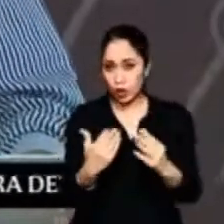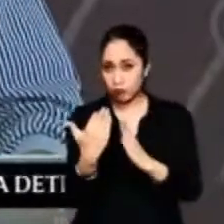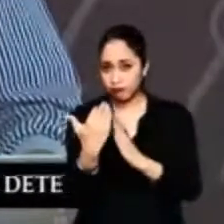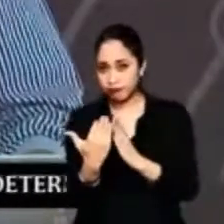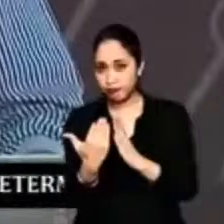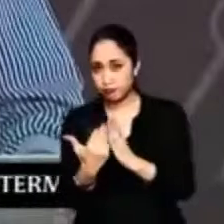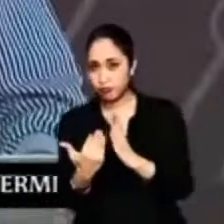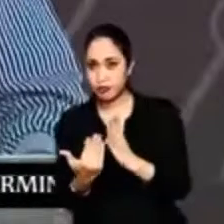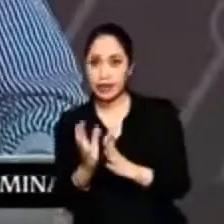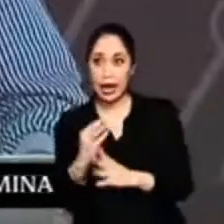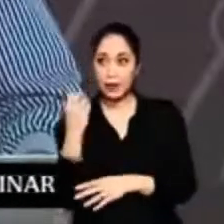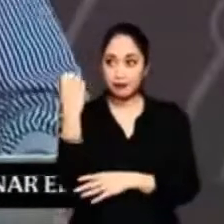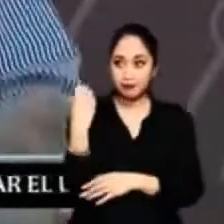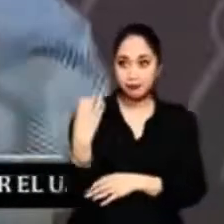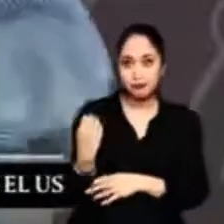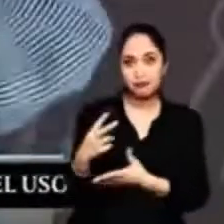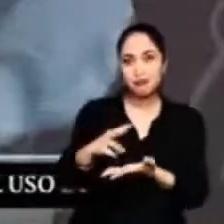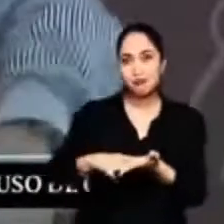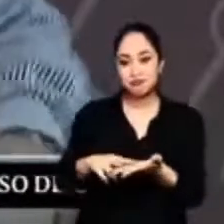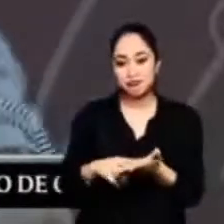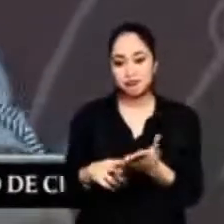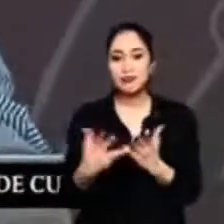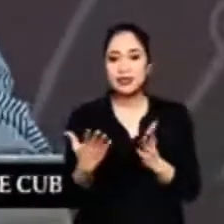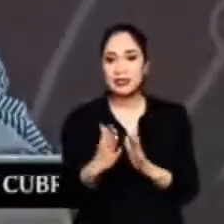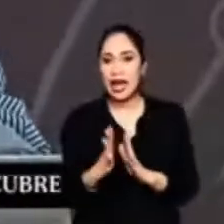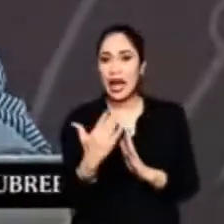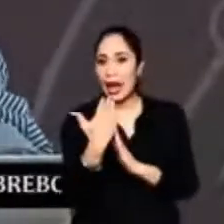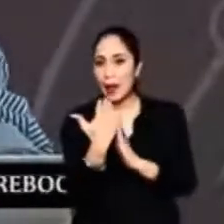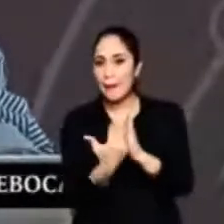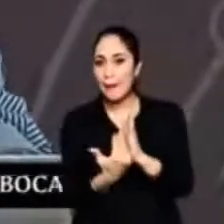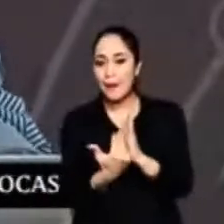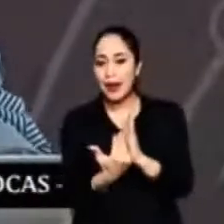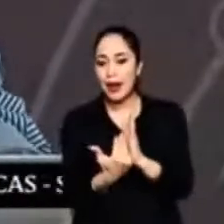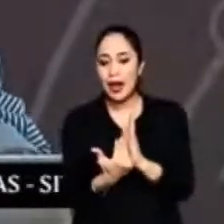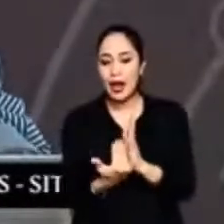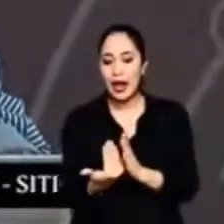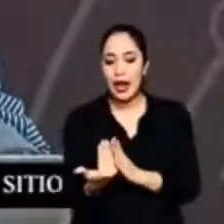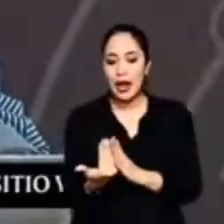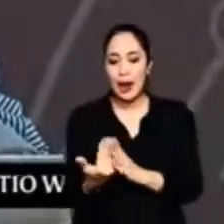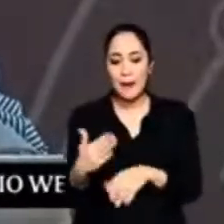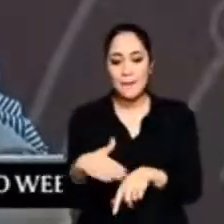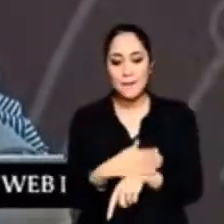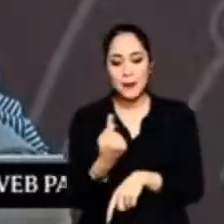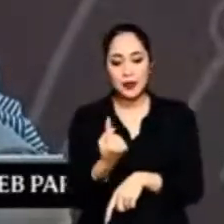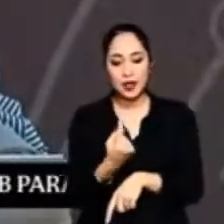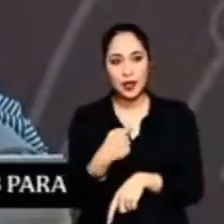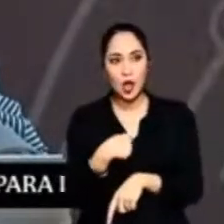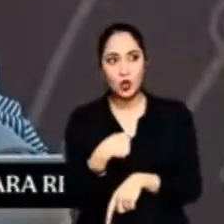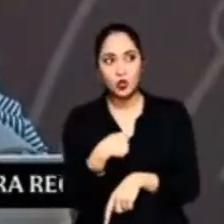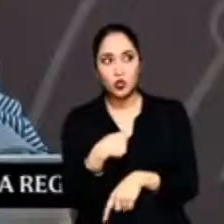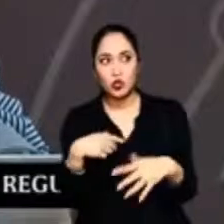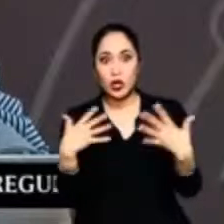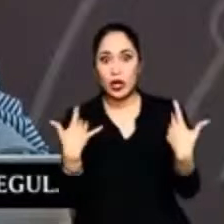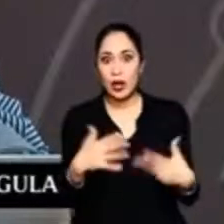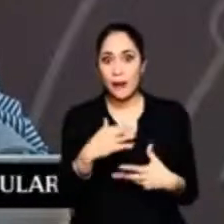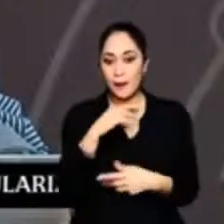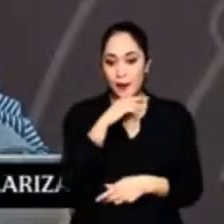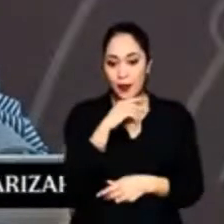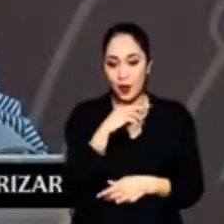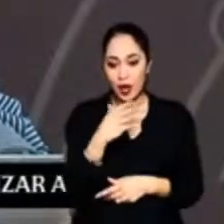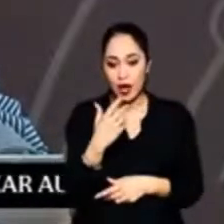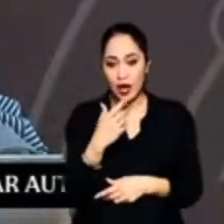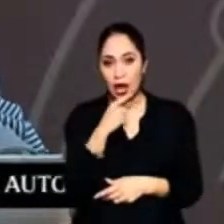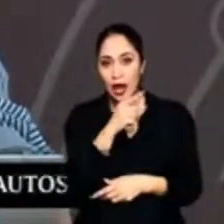verde, nosotros hemos estado a la baja. Por ejemplo, les digo, porque me agarró la obsesión, vale más decirles,